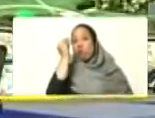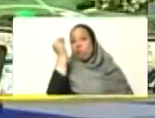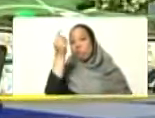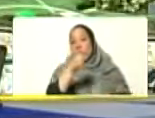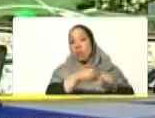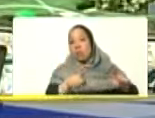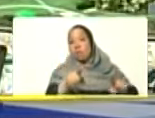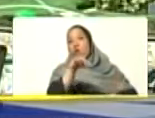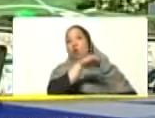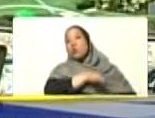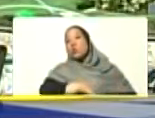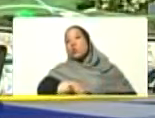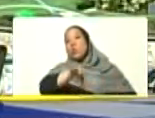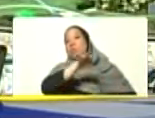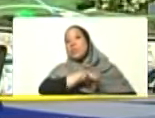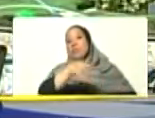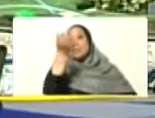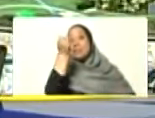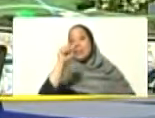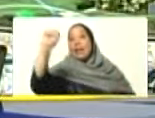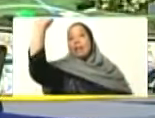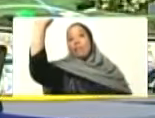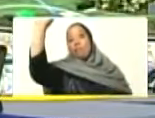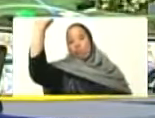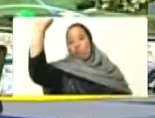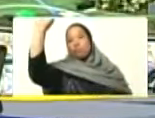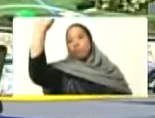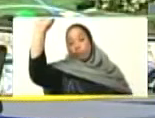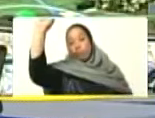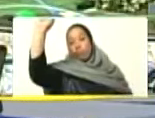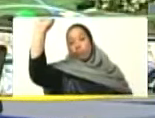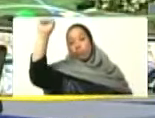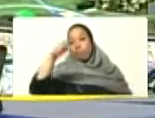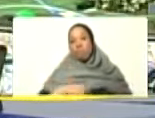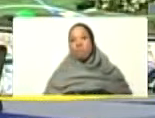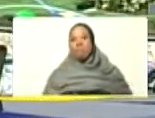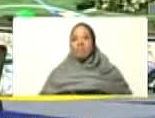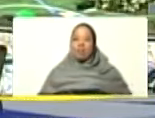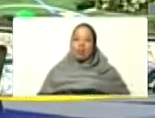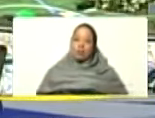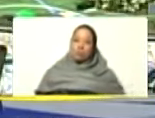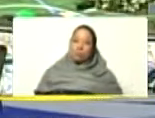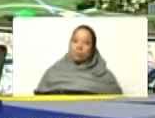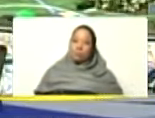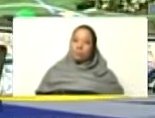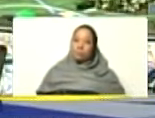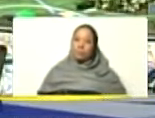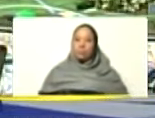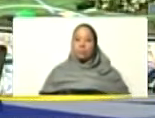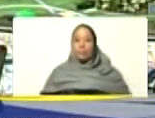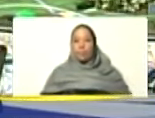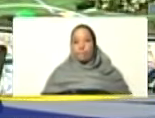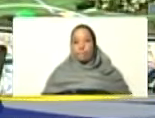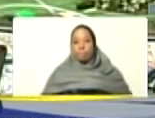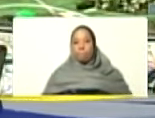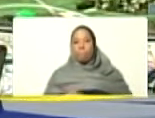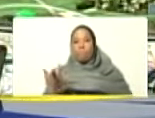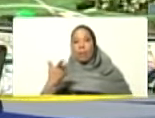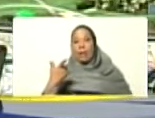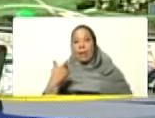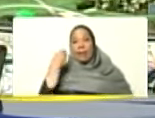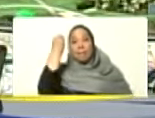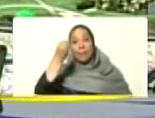es la lógica del socialismo, correcto. Punto a favor. Es así, doctora Magali, es la lógica